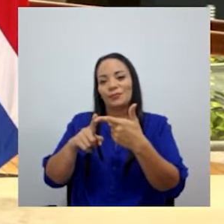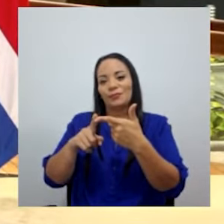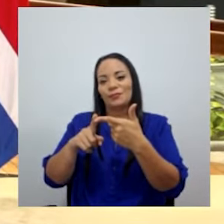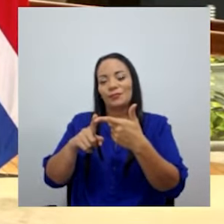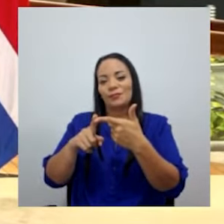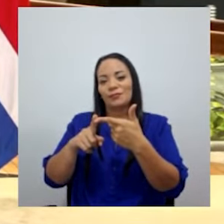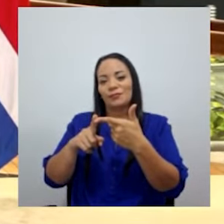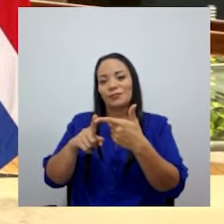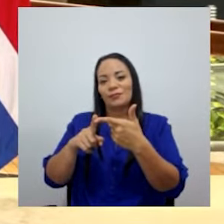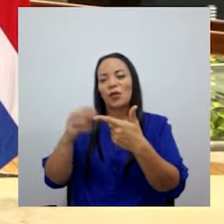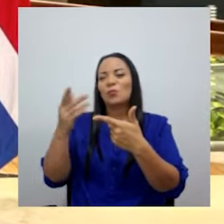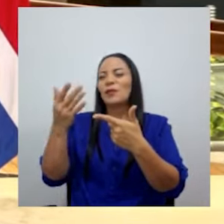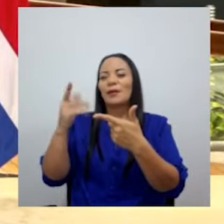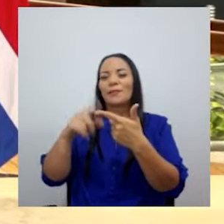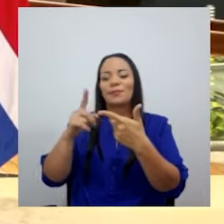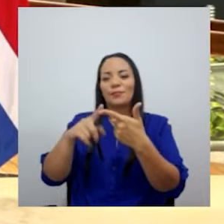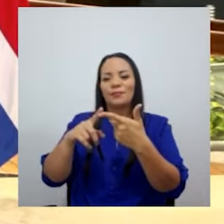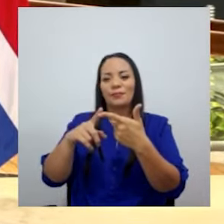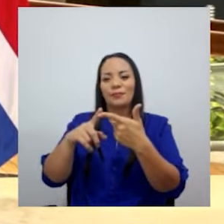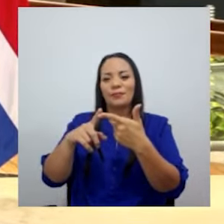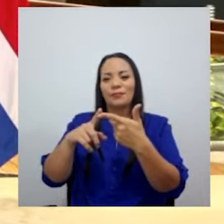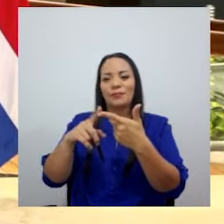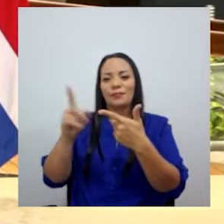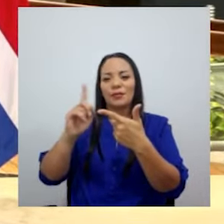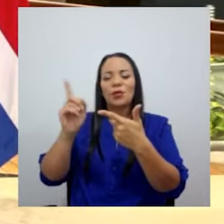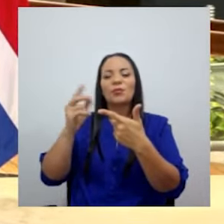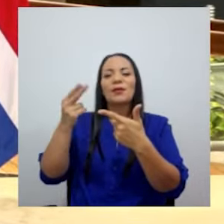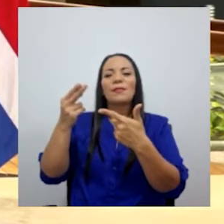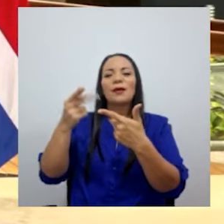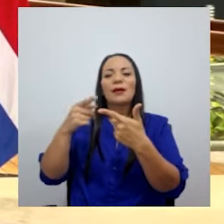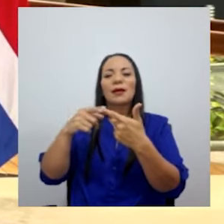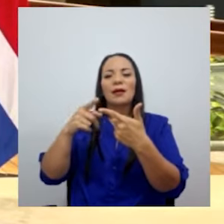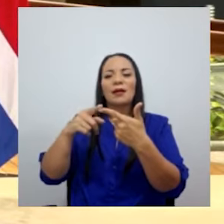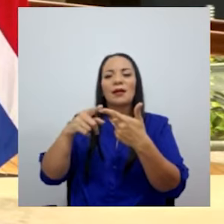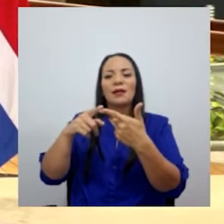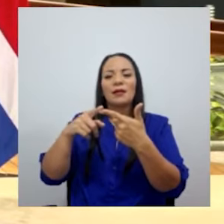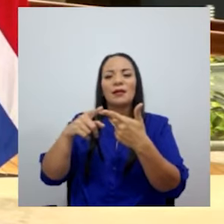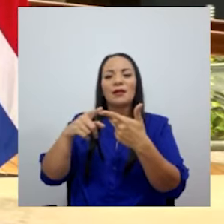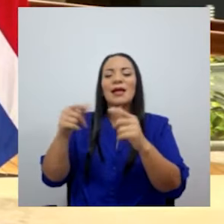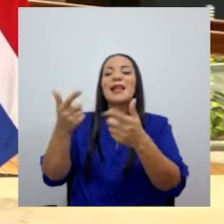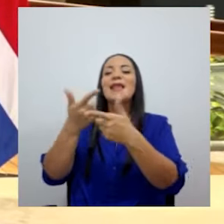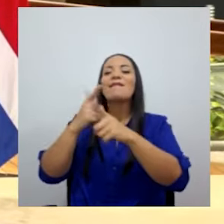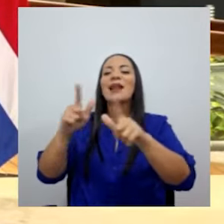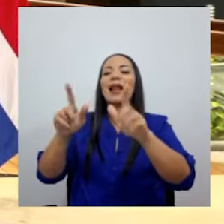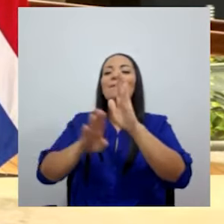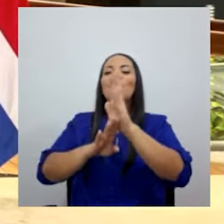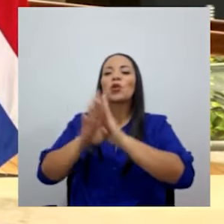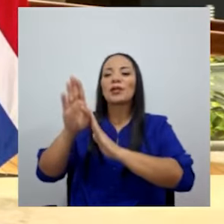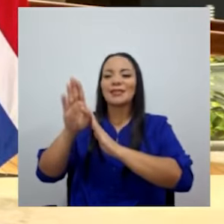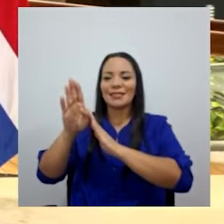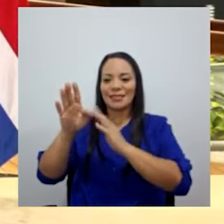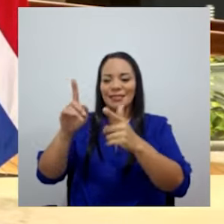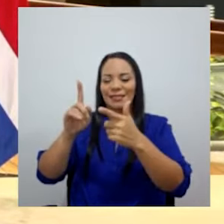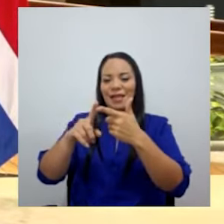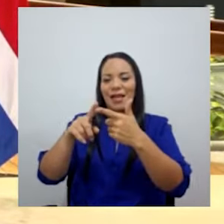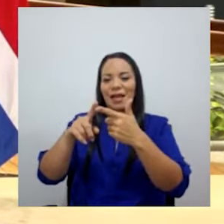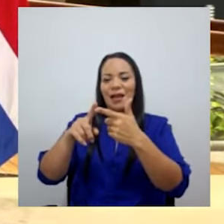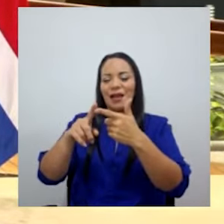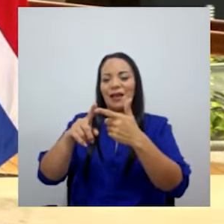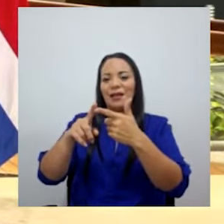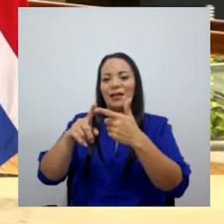Populista, no, ¿cómo se llama? Liberación Populista, no, ¿cómo es? Liberal Progresista, es que,